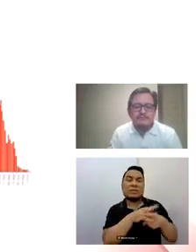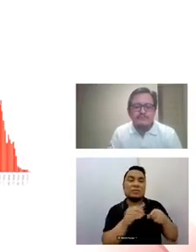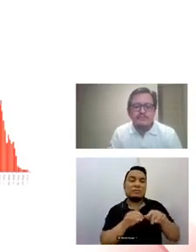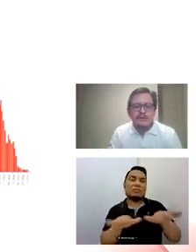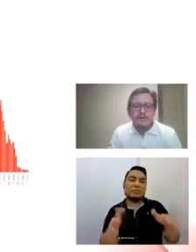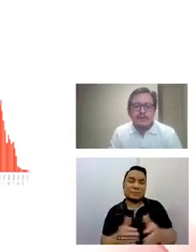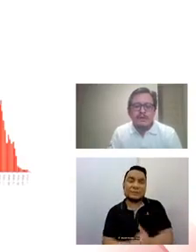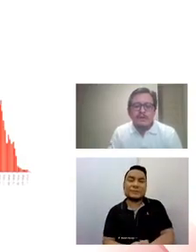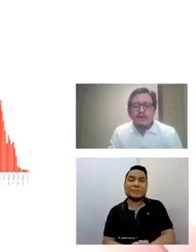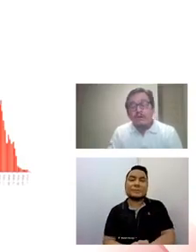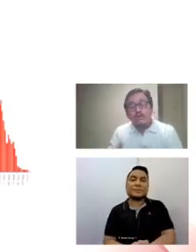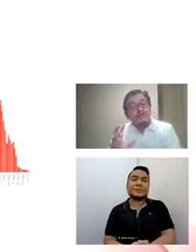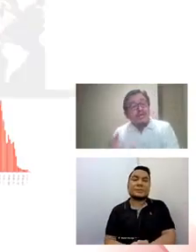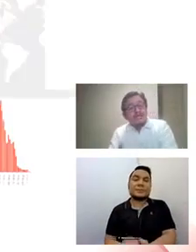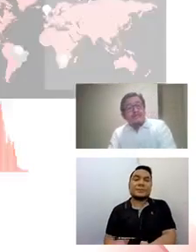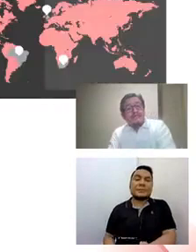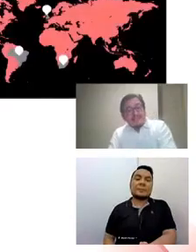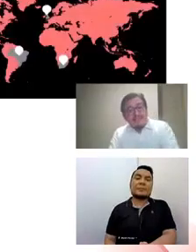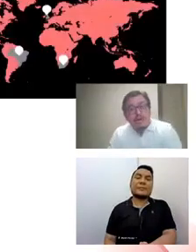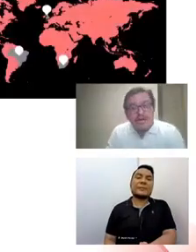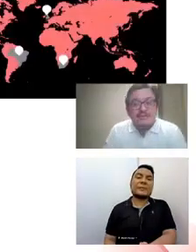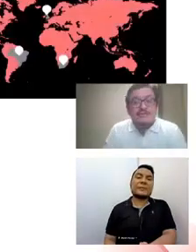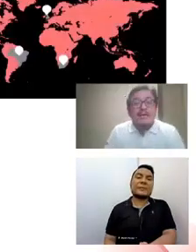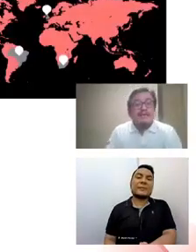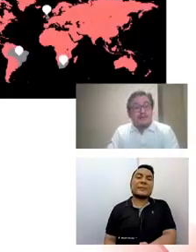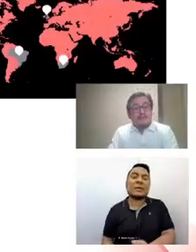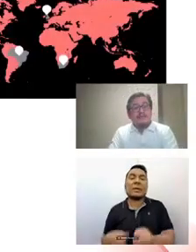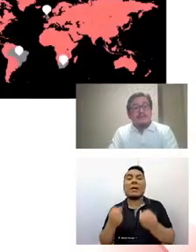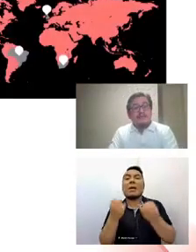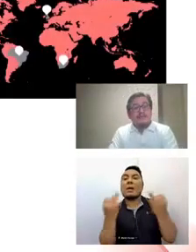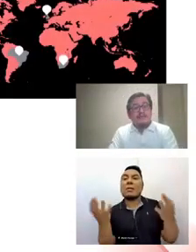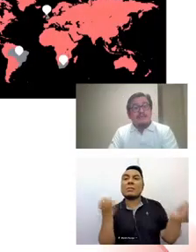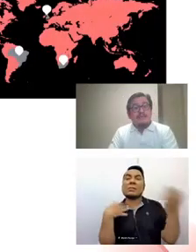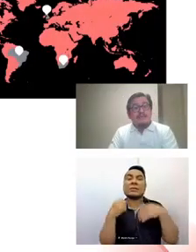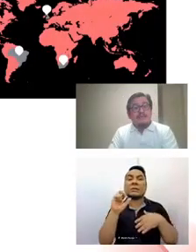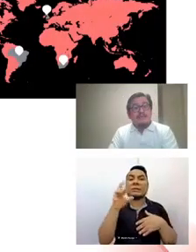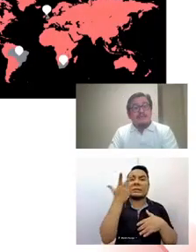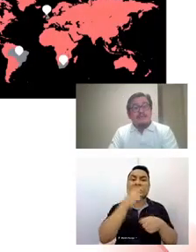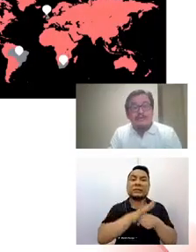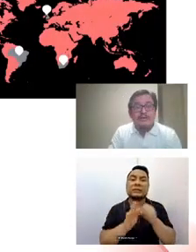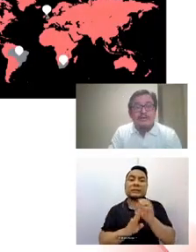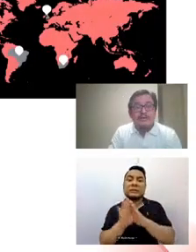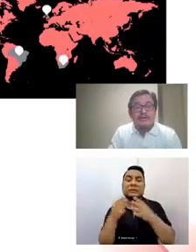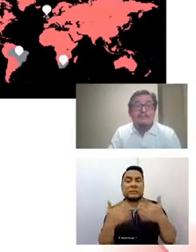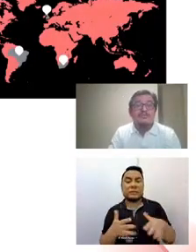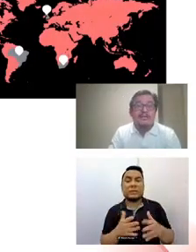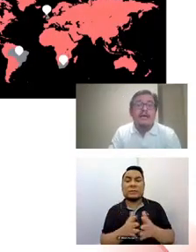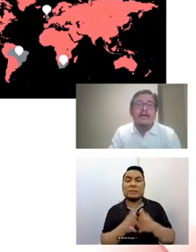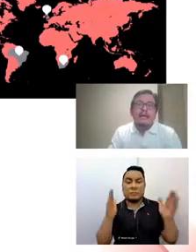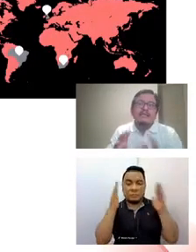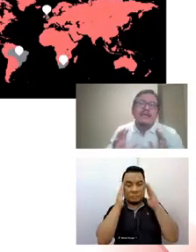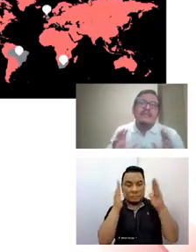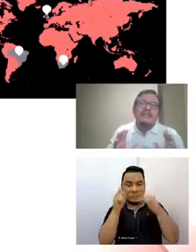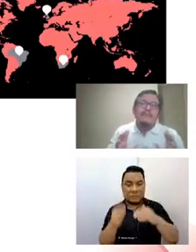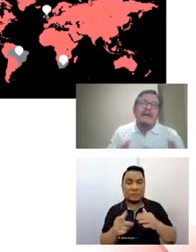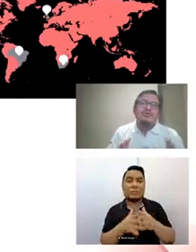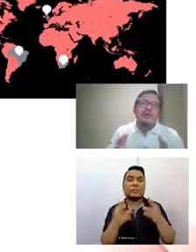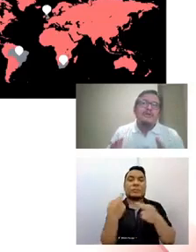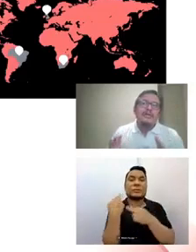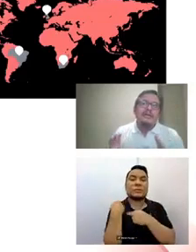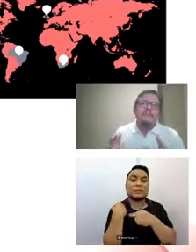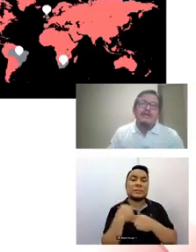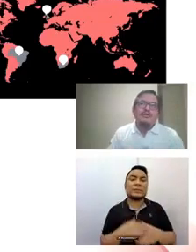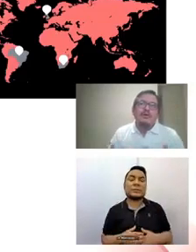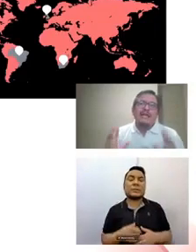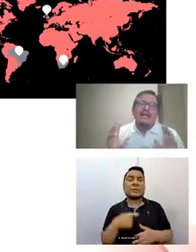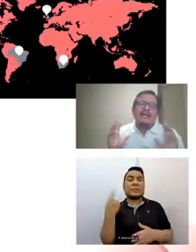favor. Y algunos hablan de tercera ola, así es que hay que estar bastante atentos con esto y hay que tener mucha responsabilidad. Si